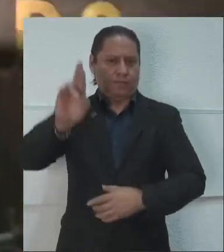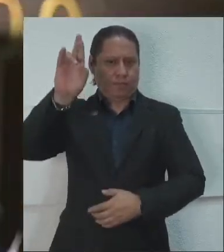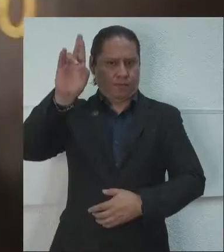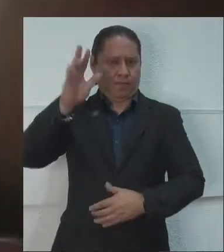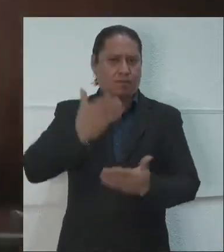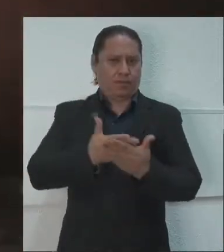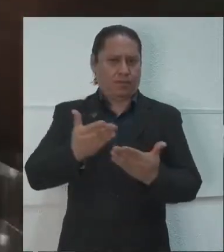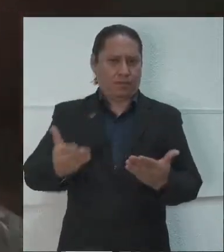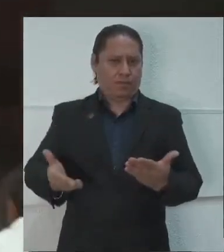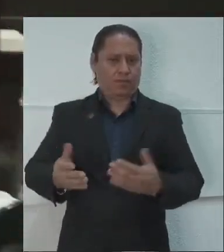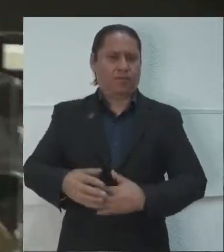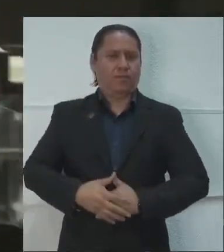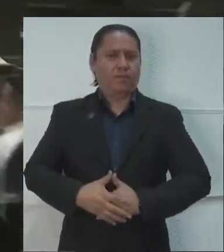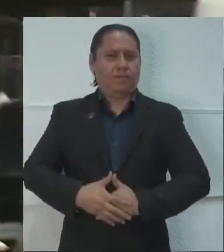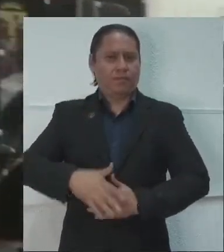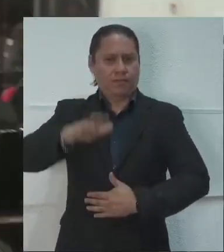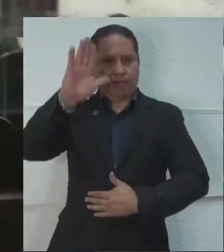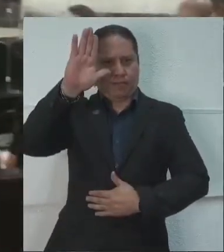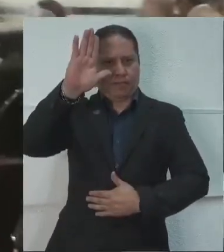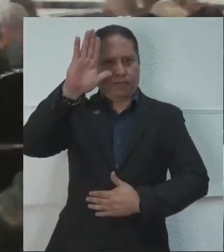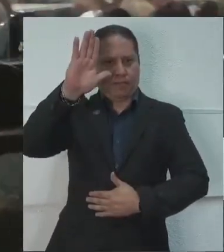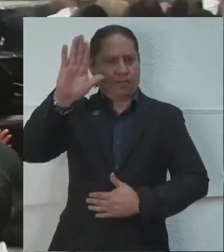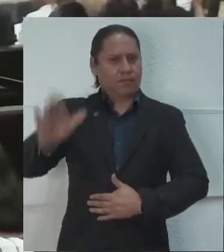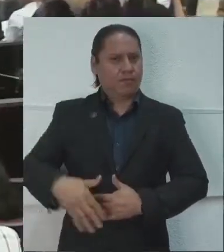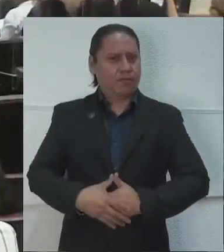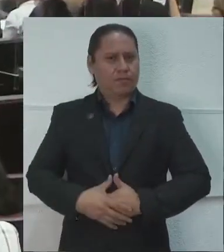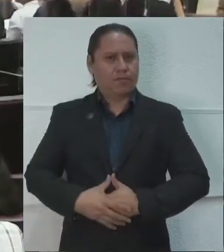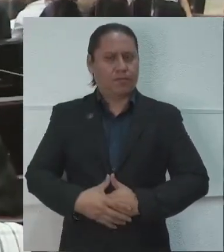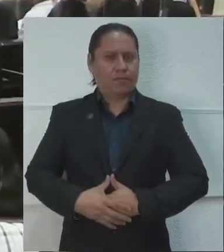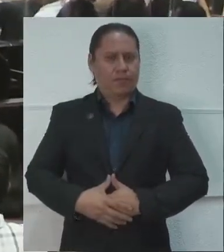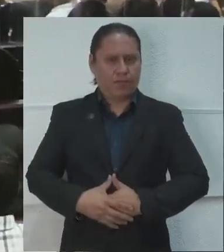sírvanse manifestarlo levantando la mano.